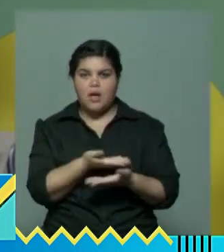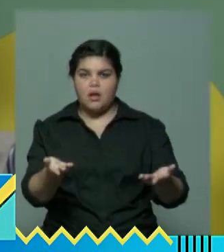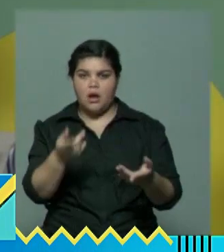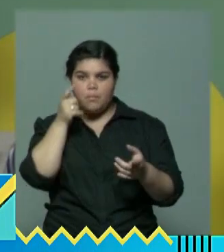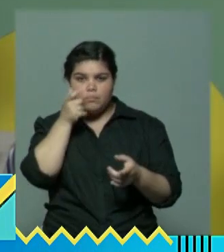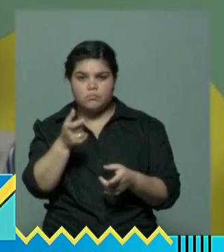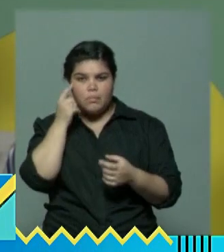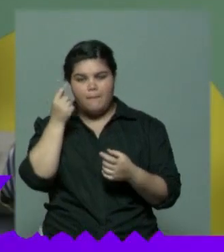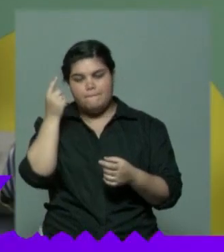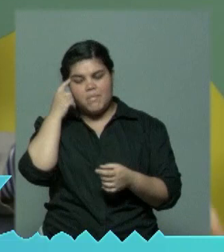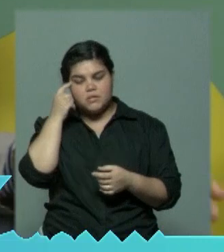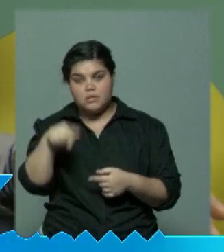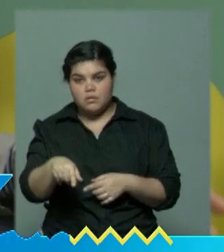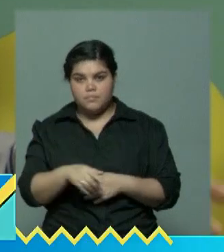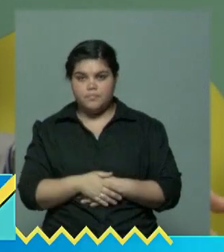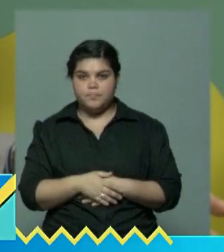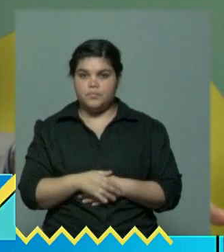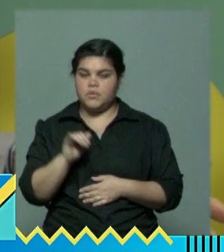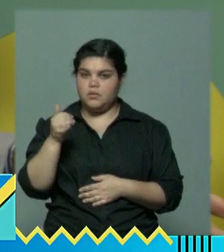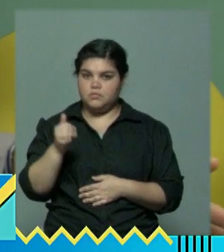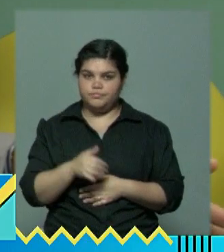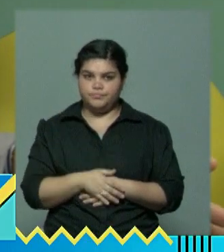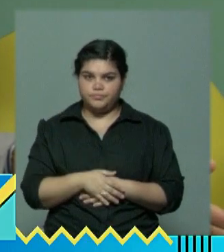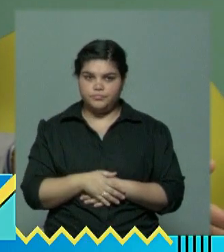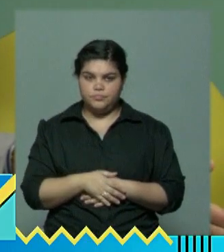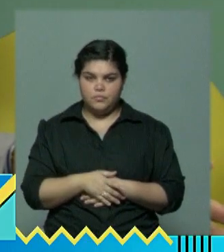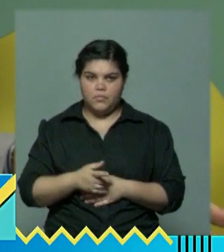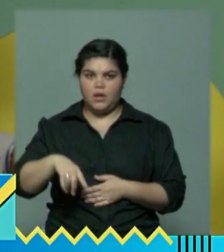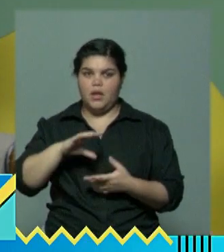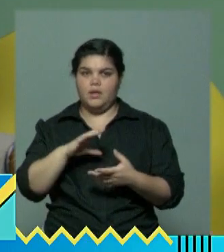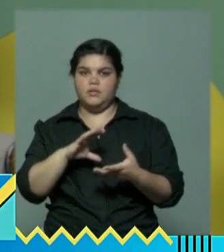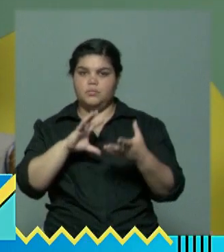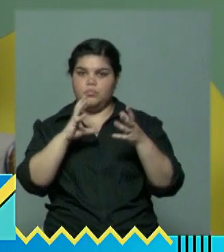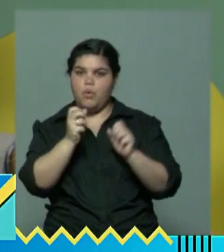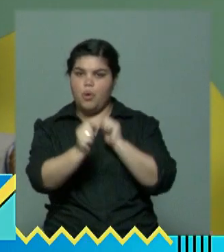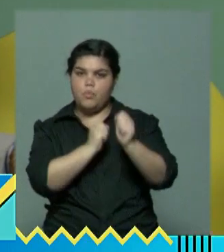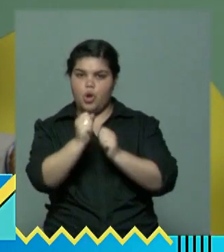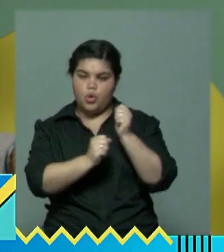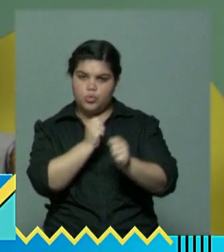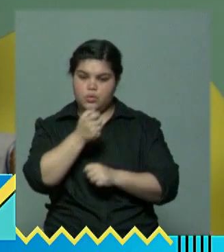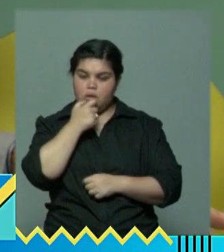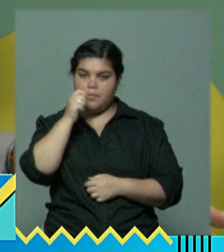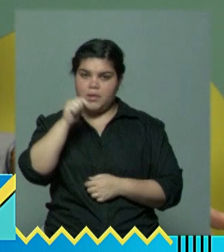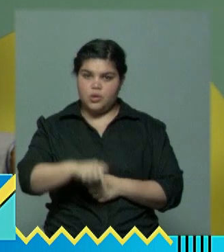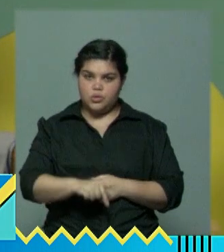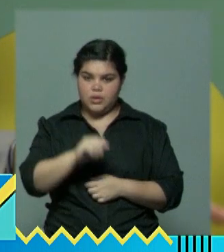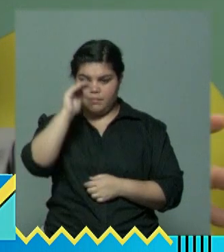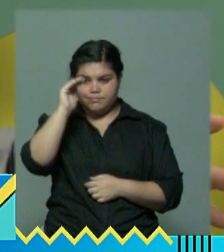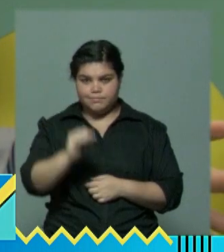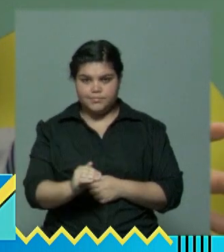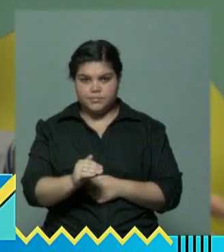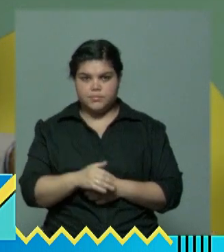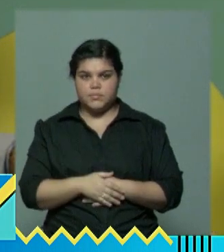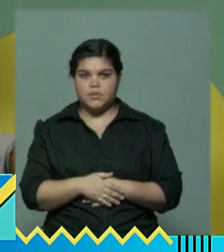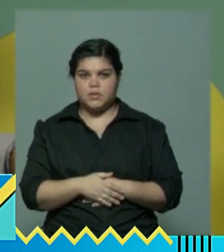años tomamos el esquema productivo de la provincia, o la forma que tiene la provincia de Mendoza en producir